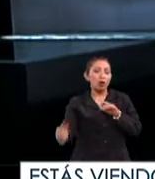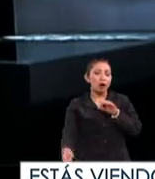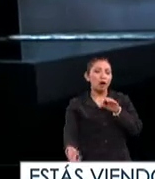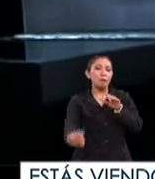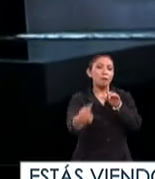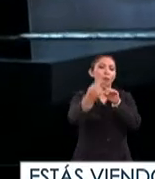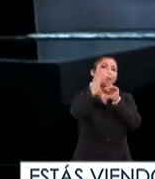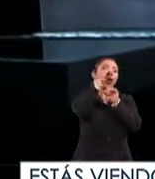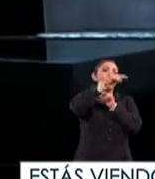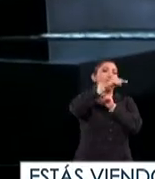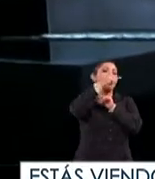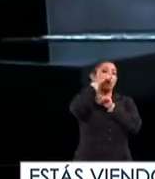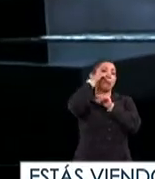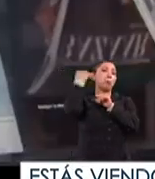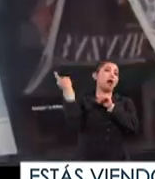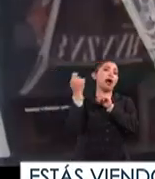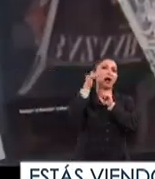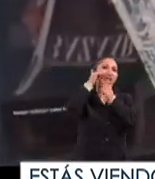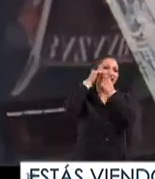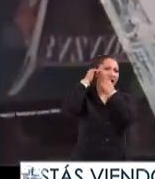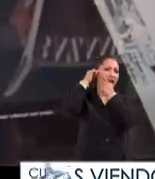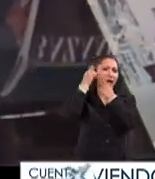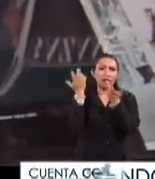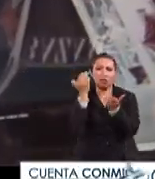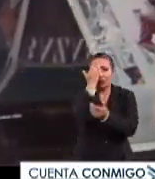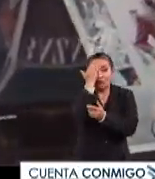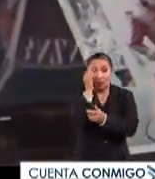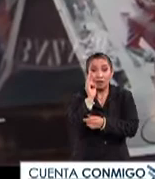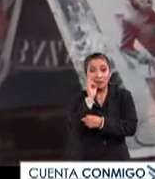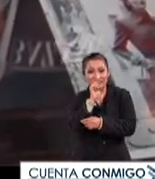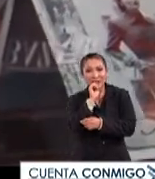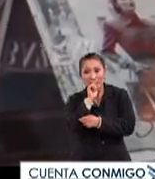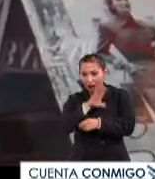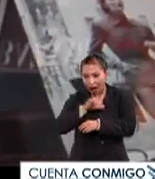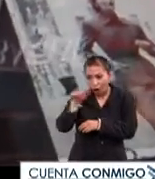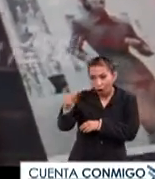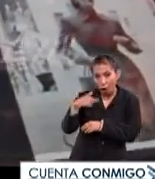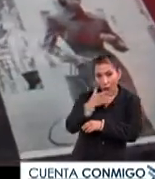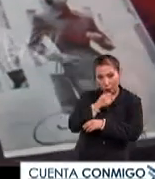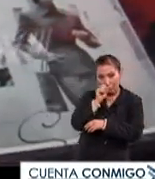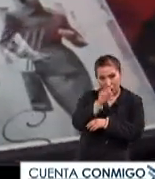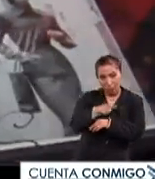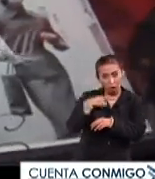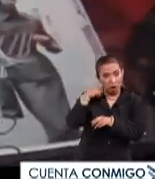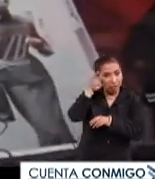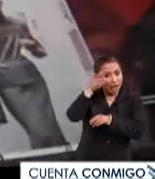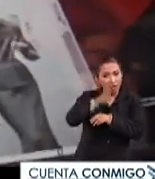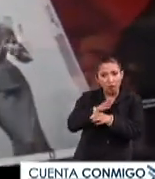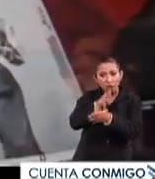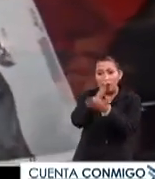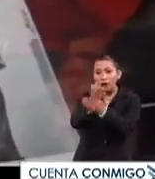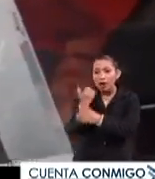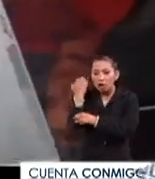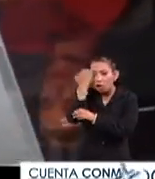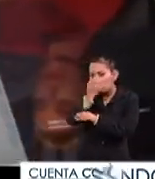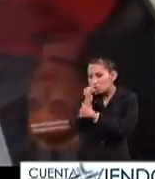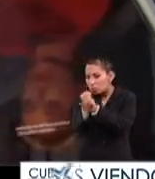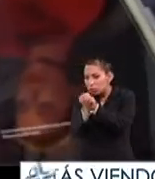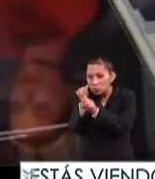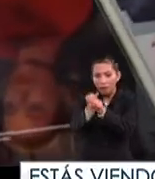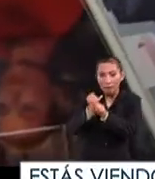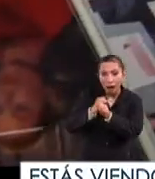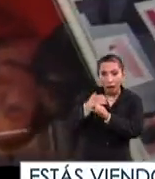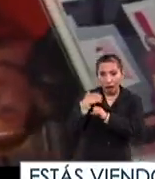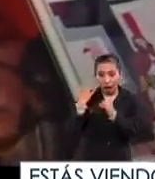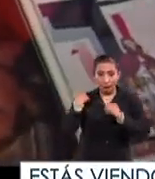los pájaros se acercó demasiado a su ojo y le abrió. No, fue terrible. Y veo que también Hitchcock pues acudía a la